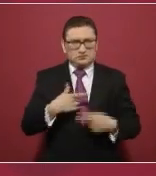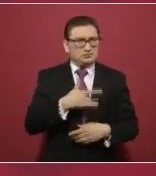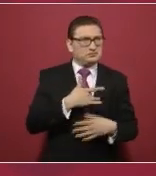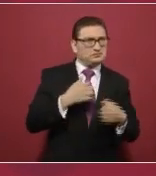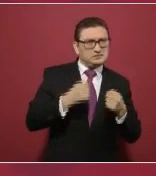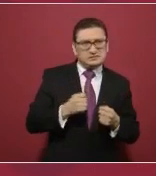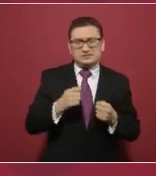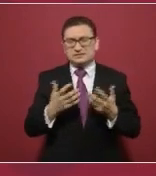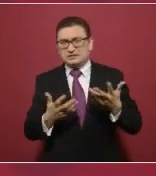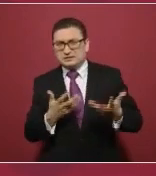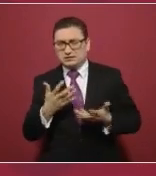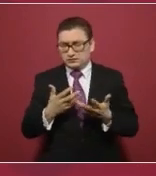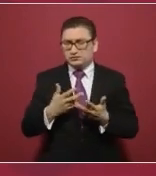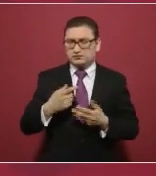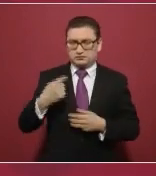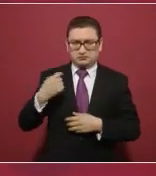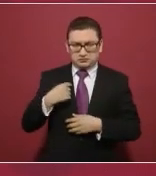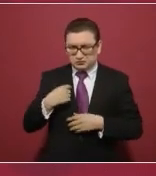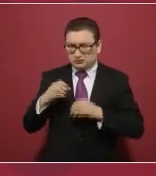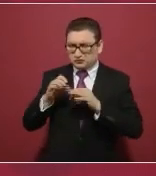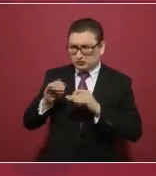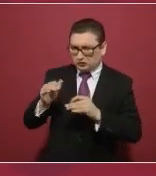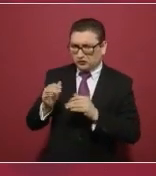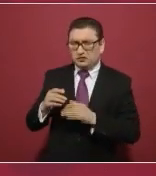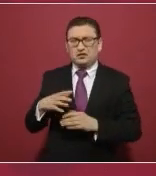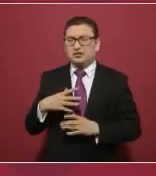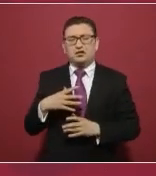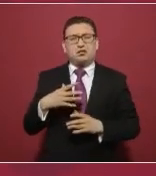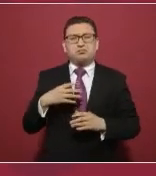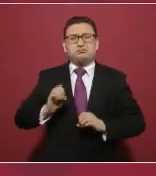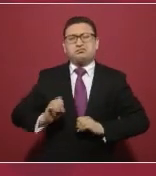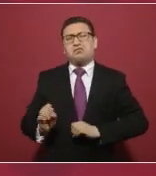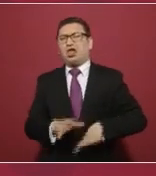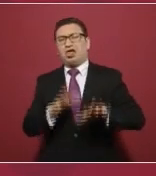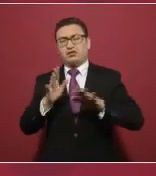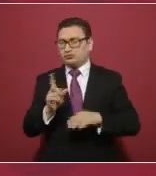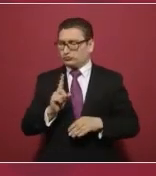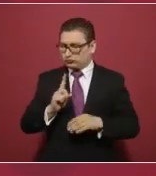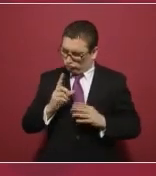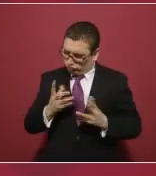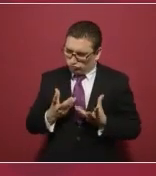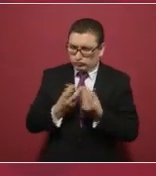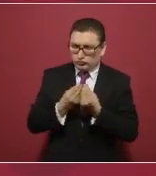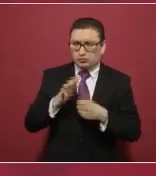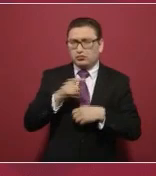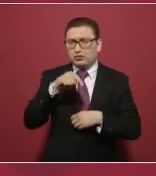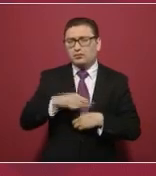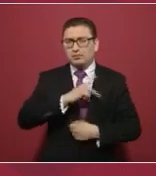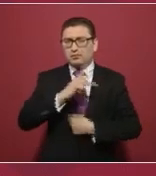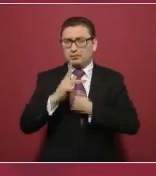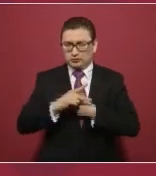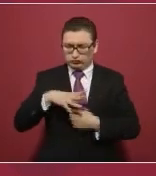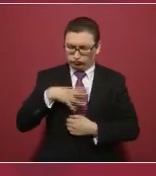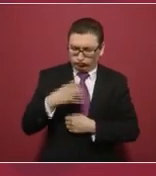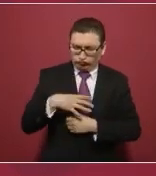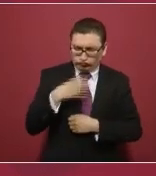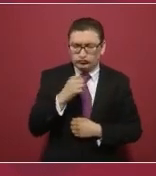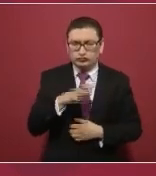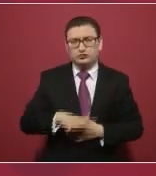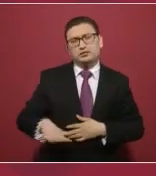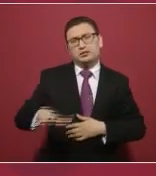vez. Mi oficina no puede estar ausente de los esfuerzos para superar los desafíos de un país con más de 40.000